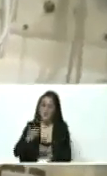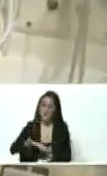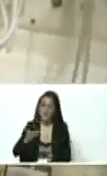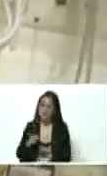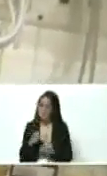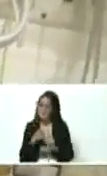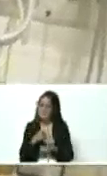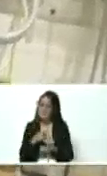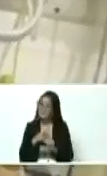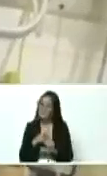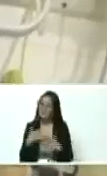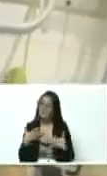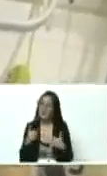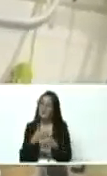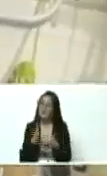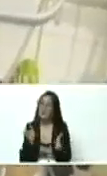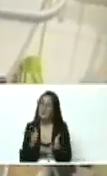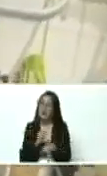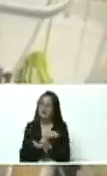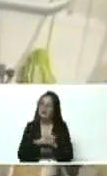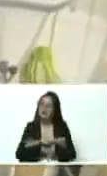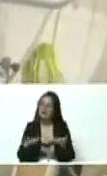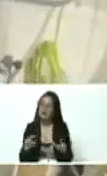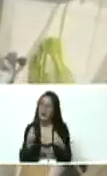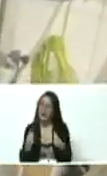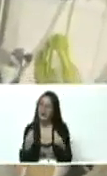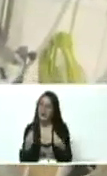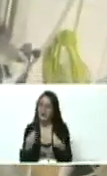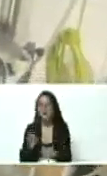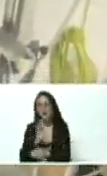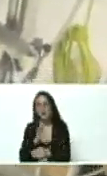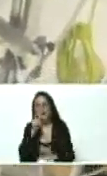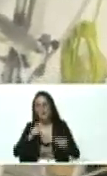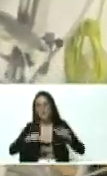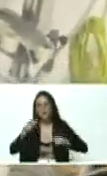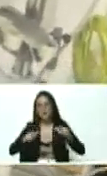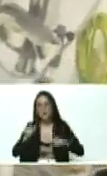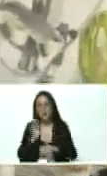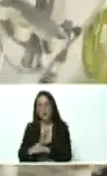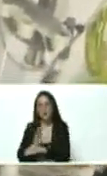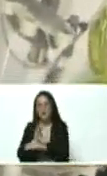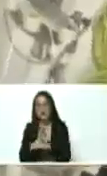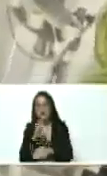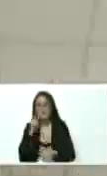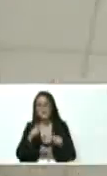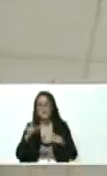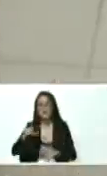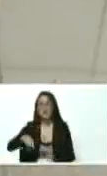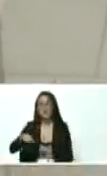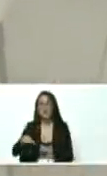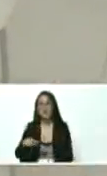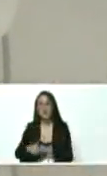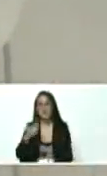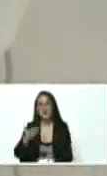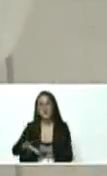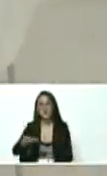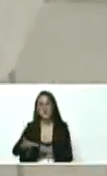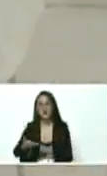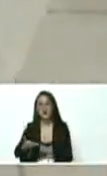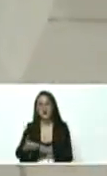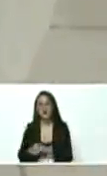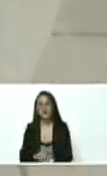primero. La salud pública, gratuita y de calidad, para cuidar a la gente, cuidar a los que necesitan. Es lo más importante de